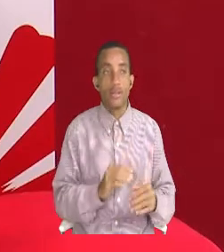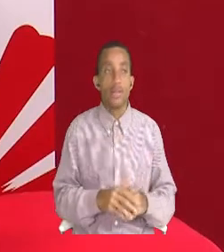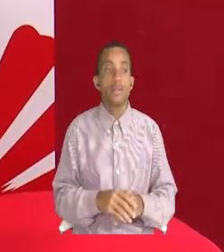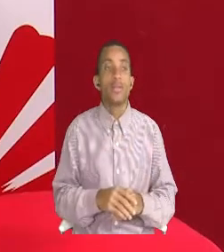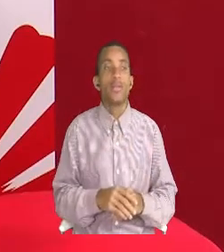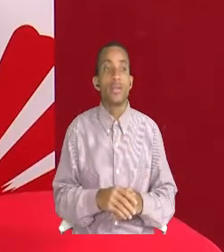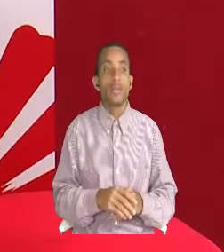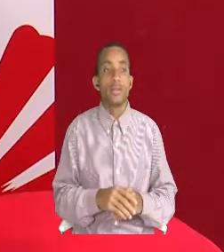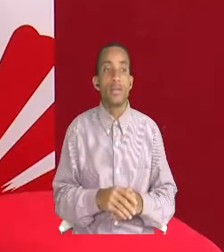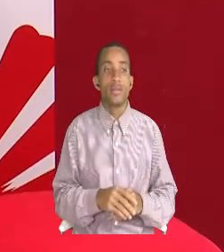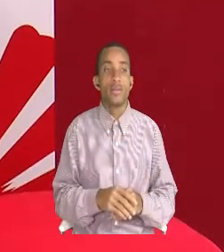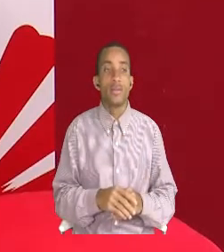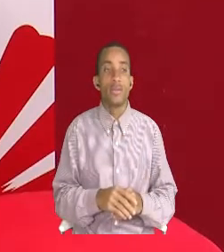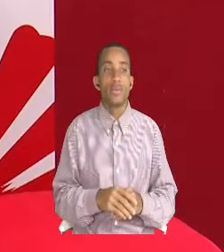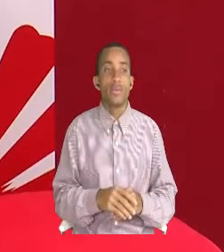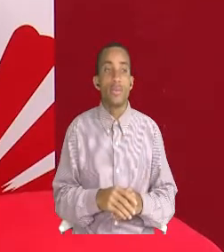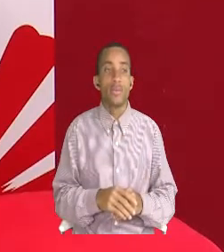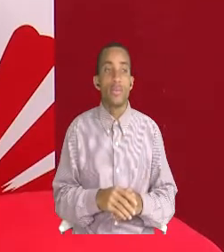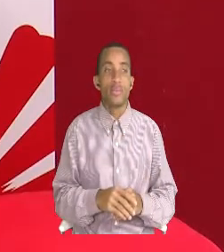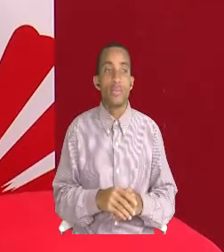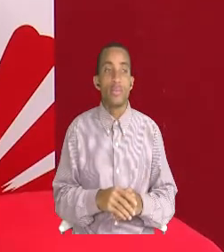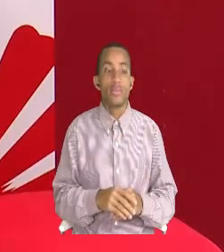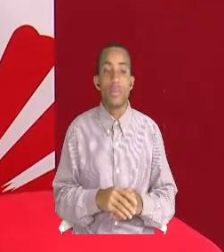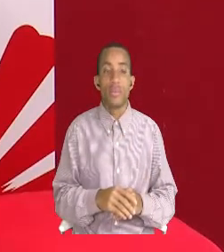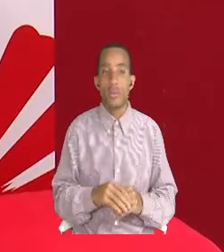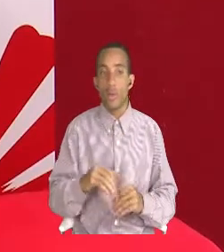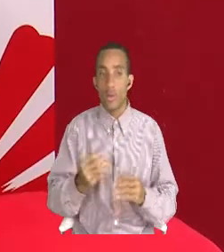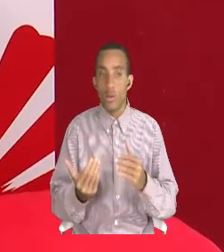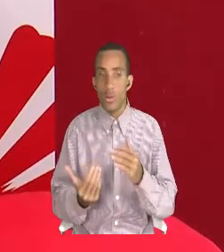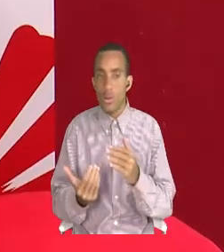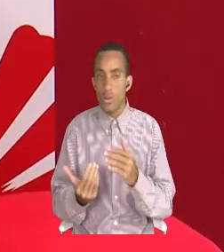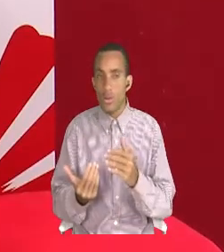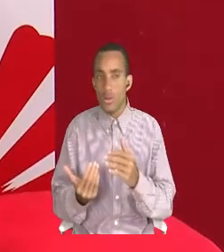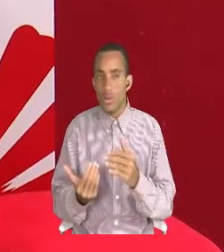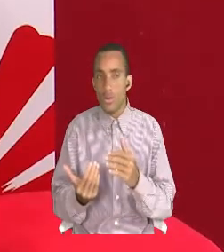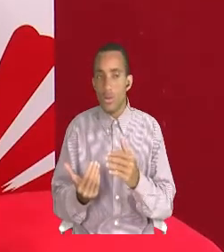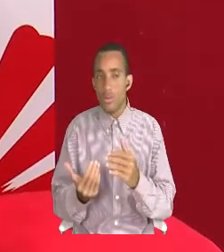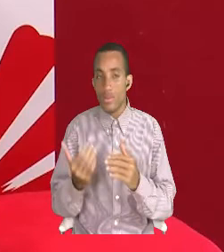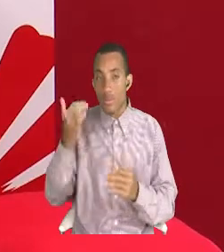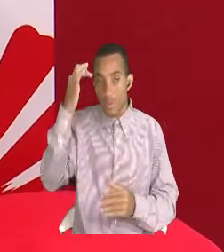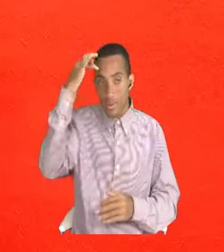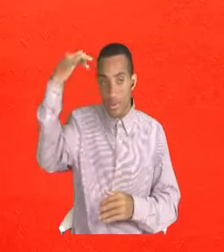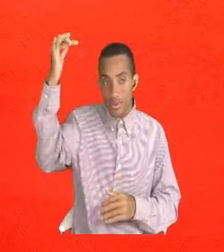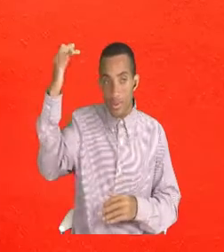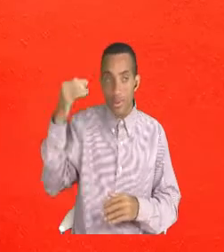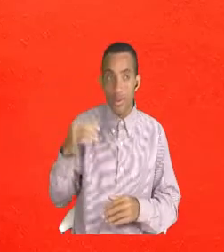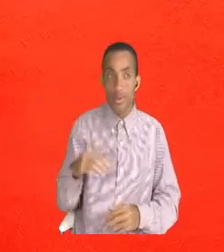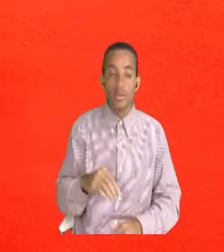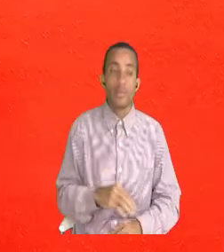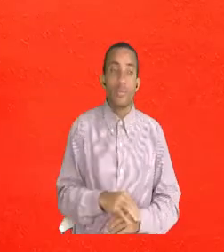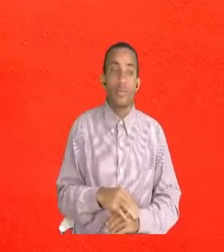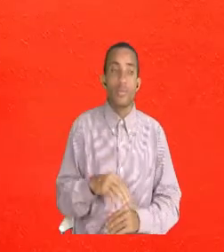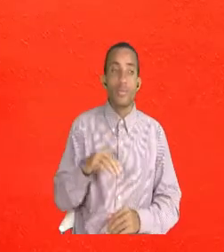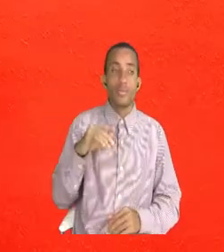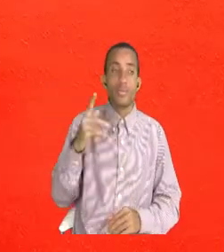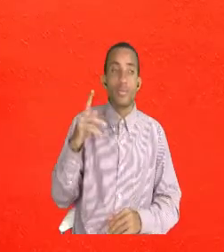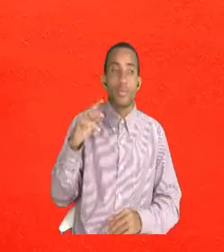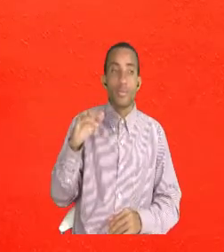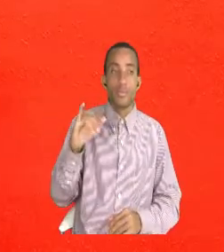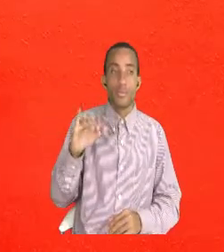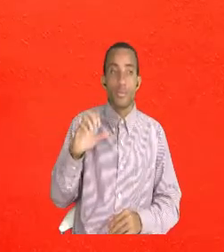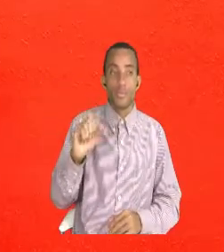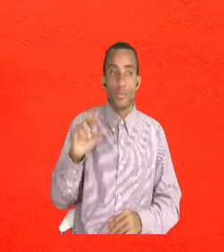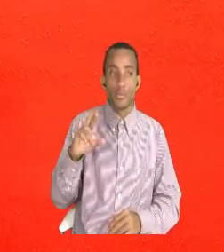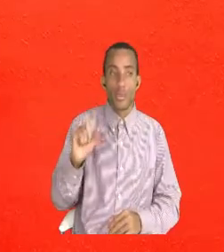estos momentos en tendencia. Claro que sí. Tenemos nuestra profesional, Kiara. Bueno, y aquí me encuentro con nuestra experta